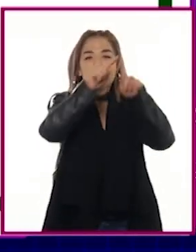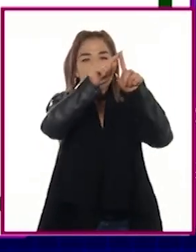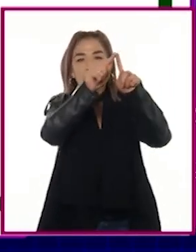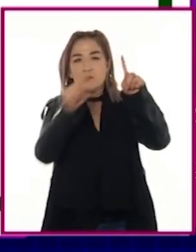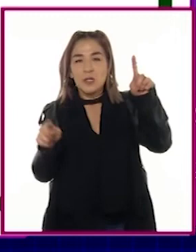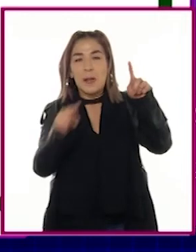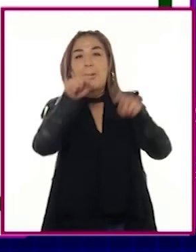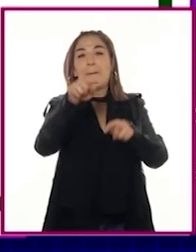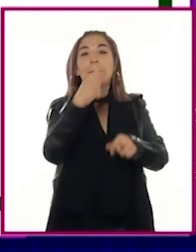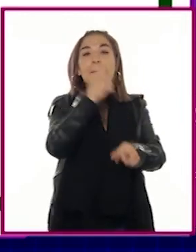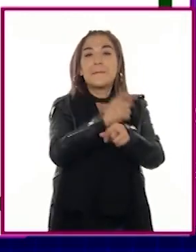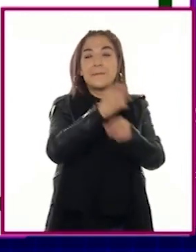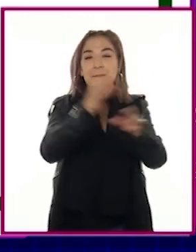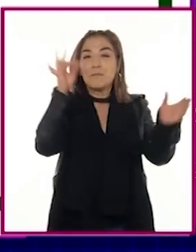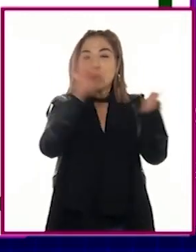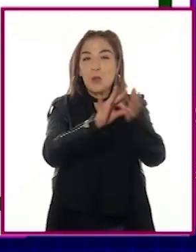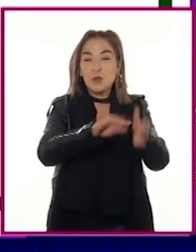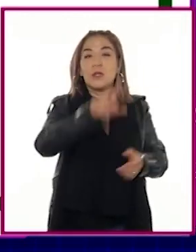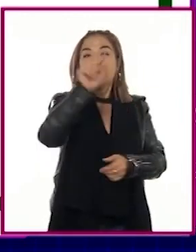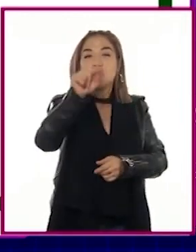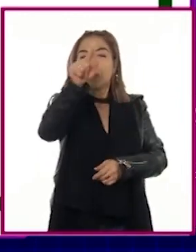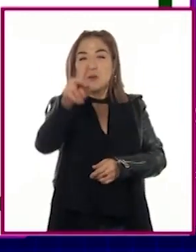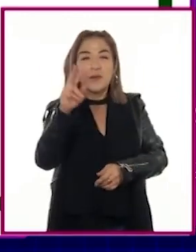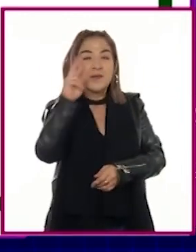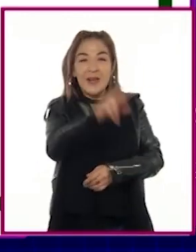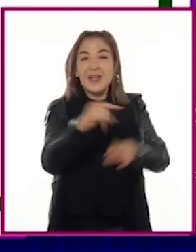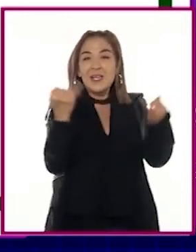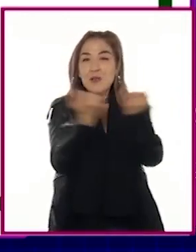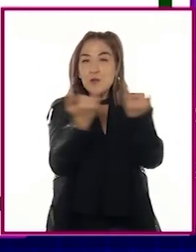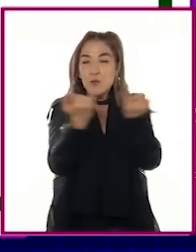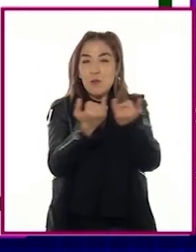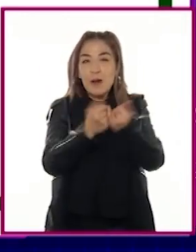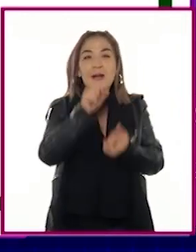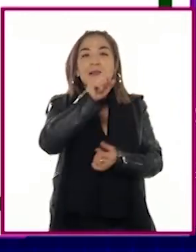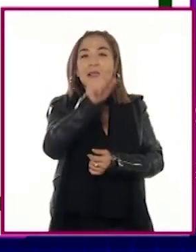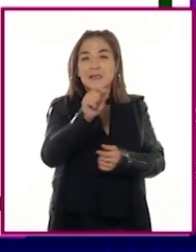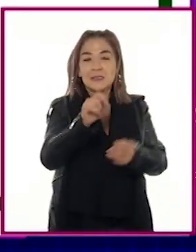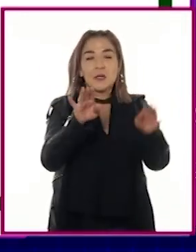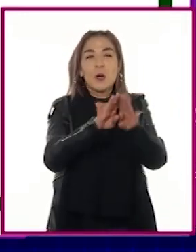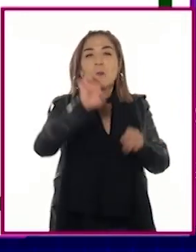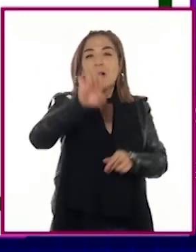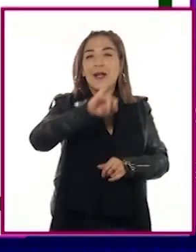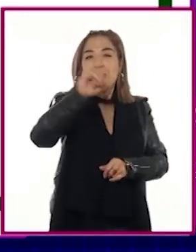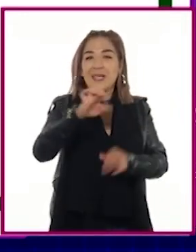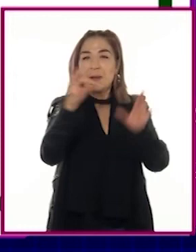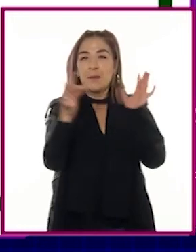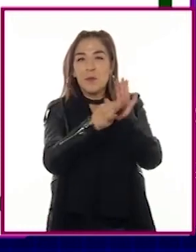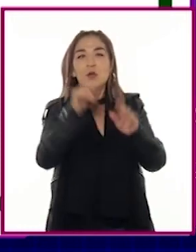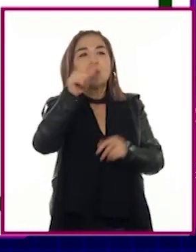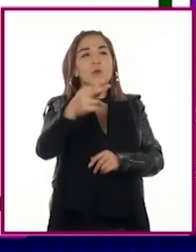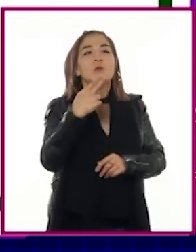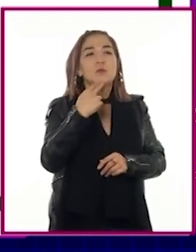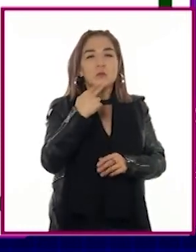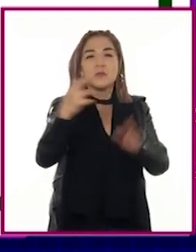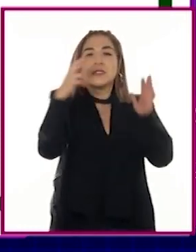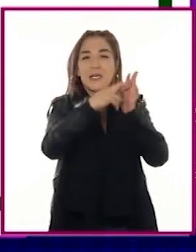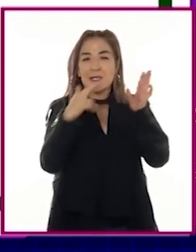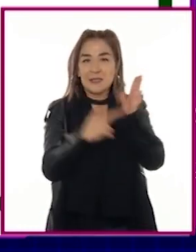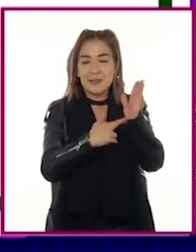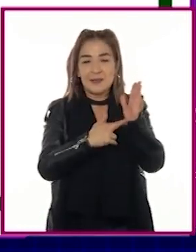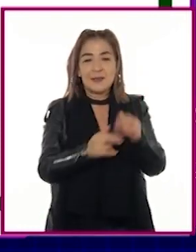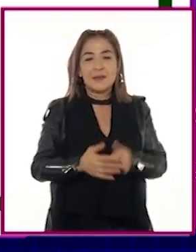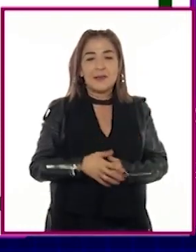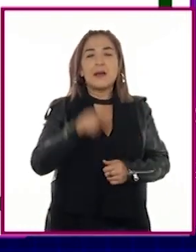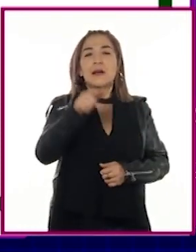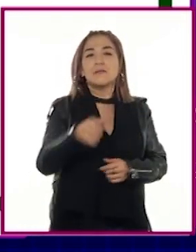el primer punto. Para determinar distancias iguales a ambos lados del eje, se usa la regla, o en este caso,